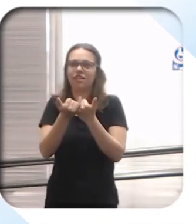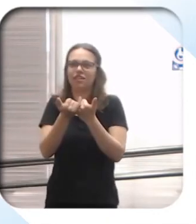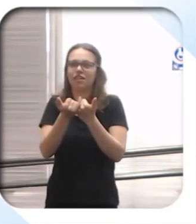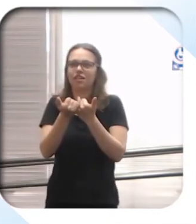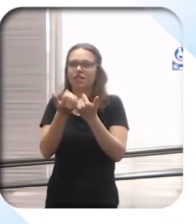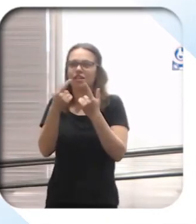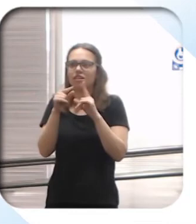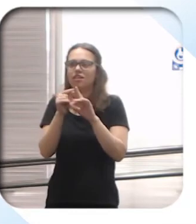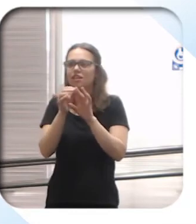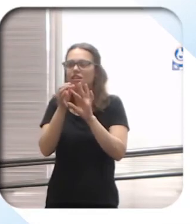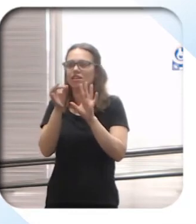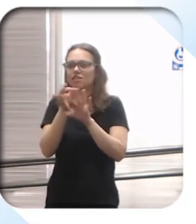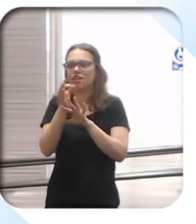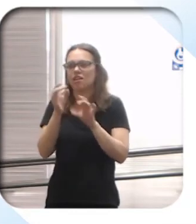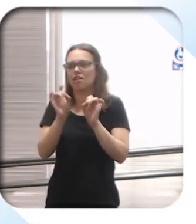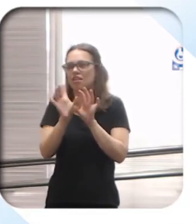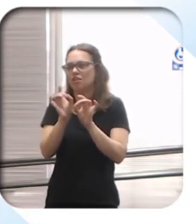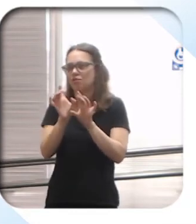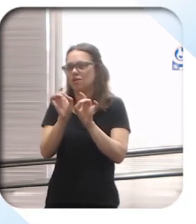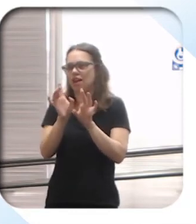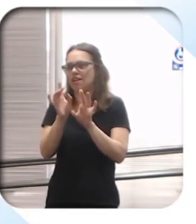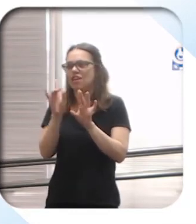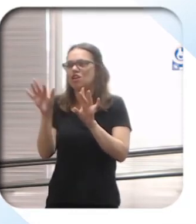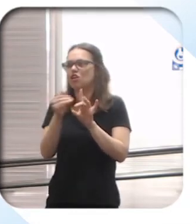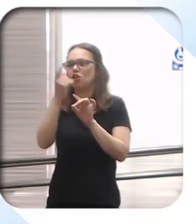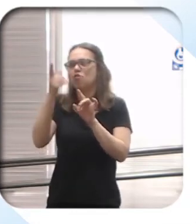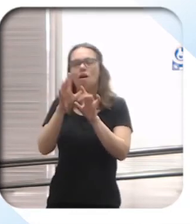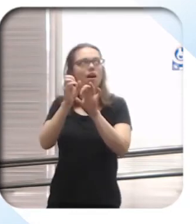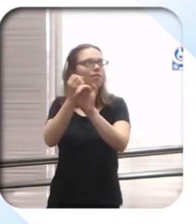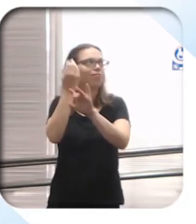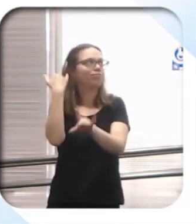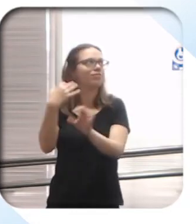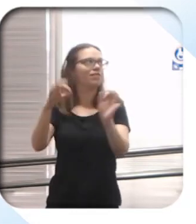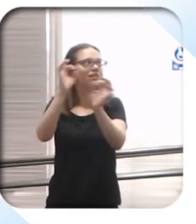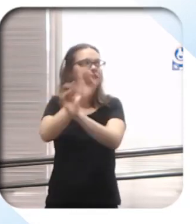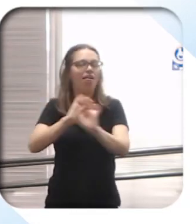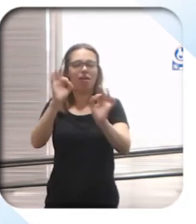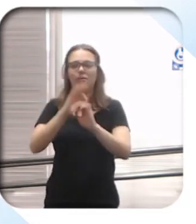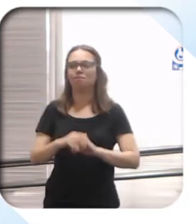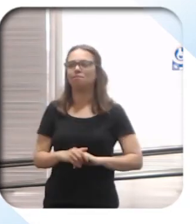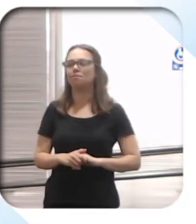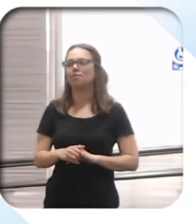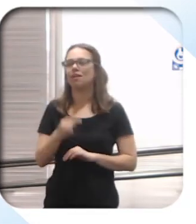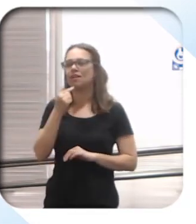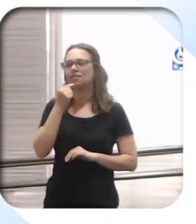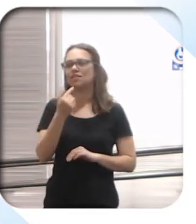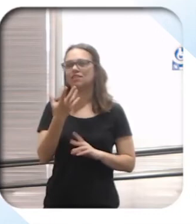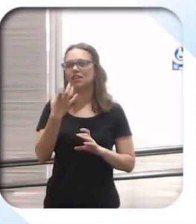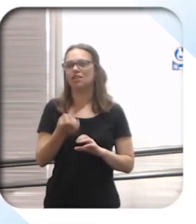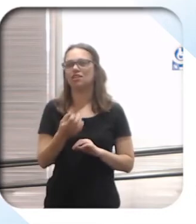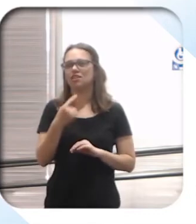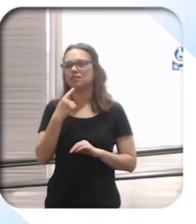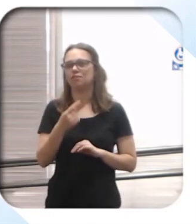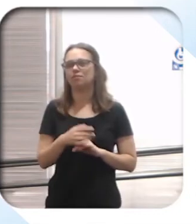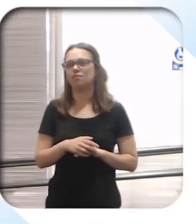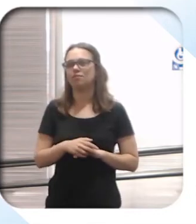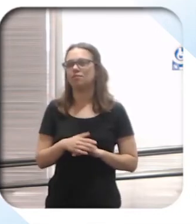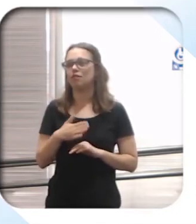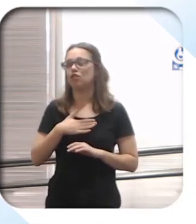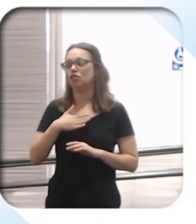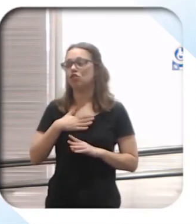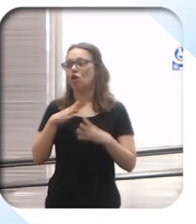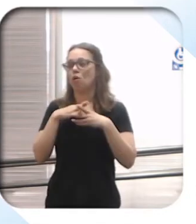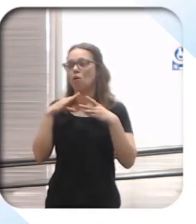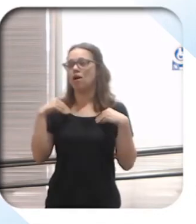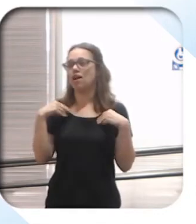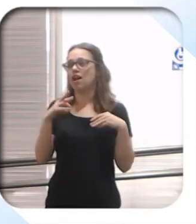mío ahora es espontáneo y no está dentro de un guión de nada. Pero sí quiero relatar algo. Yo dirigí la escuela